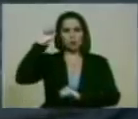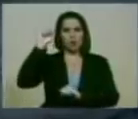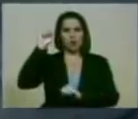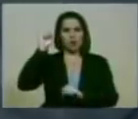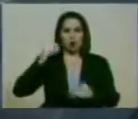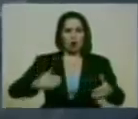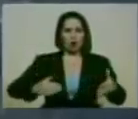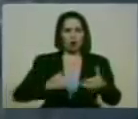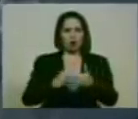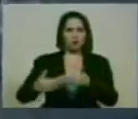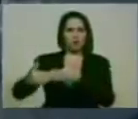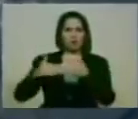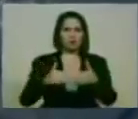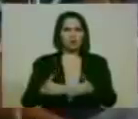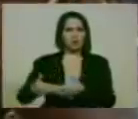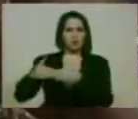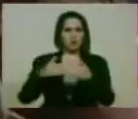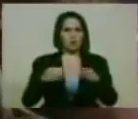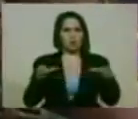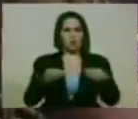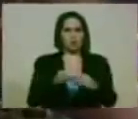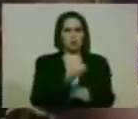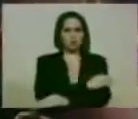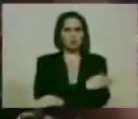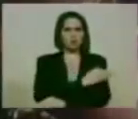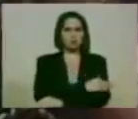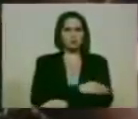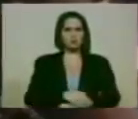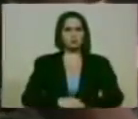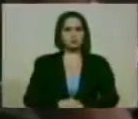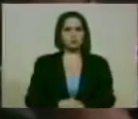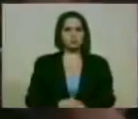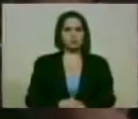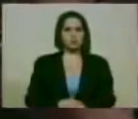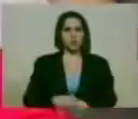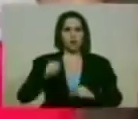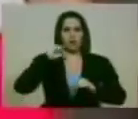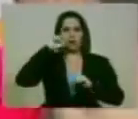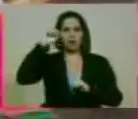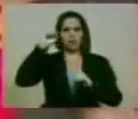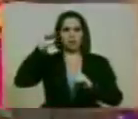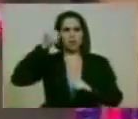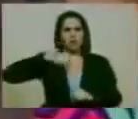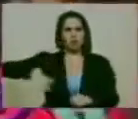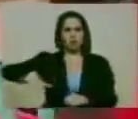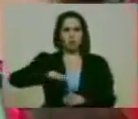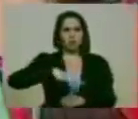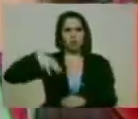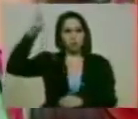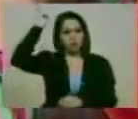imperialismo y la oligarquía. Así es. ¡Que vivan los pueblos indígenas!